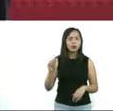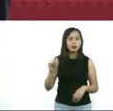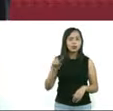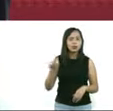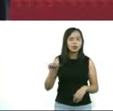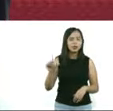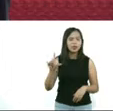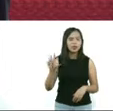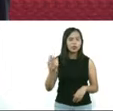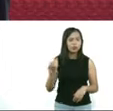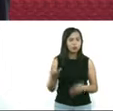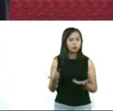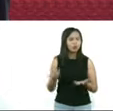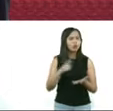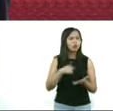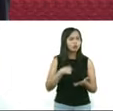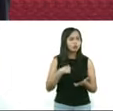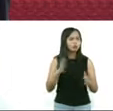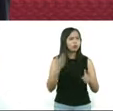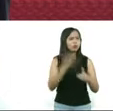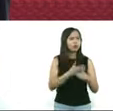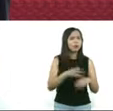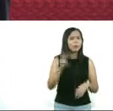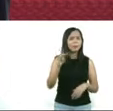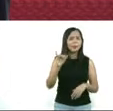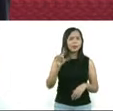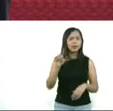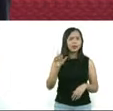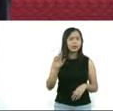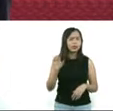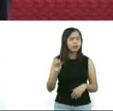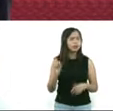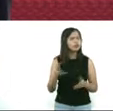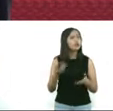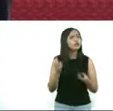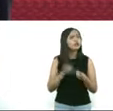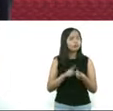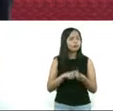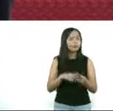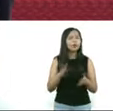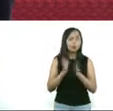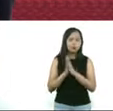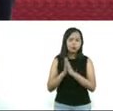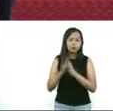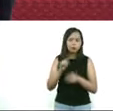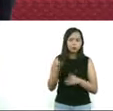en contacto, ahí ayúdenme cuando, para que podamos dar la respuesta completa.